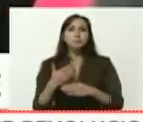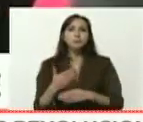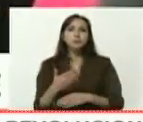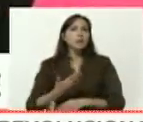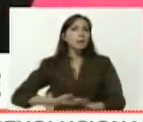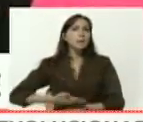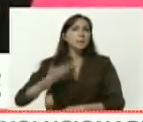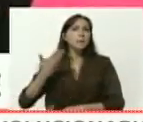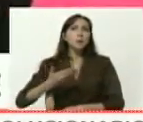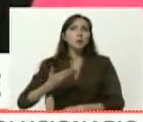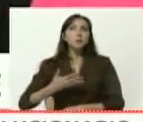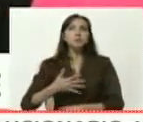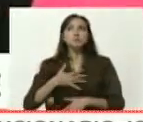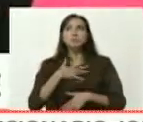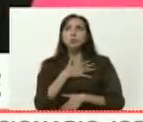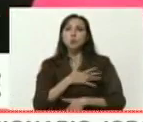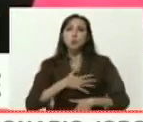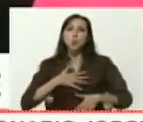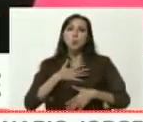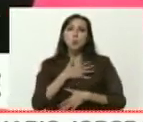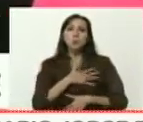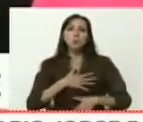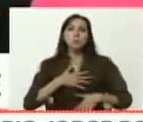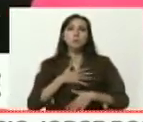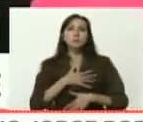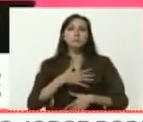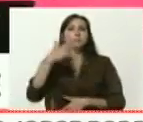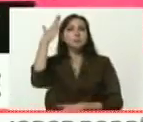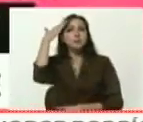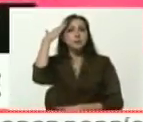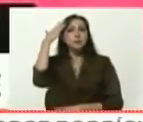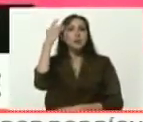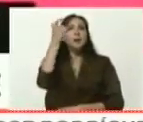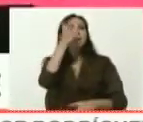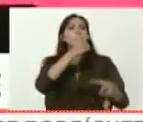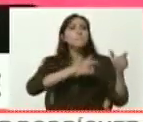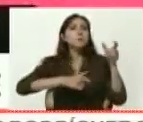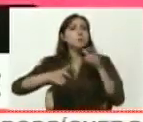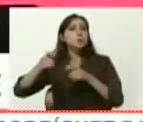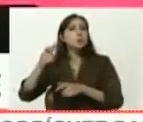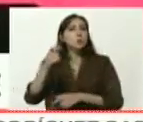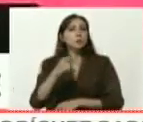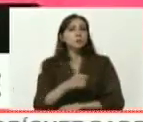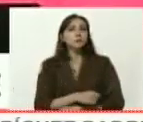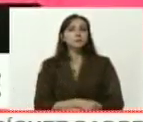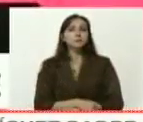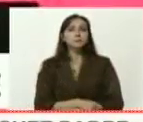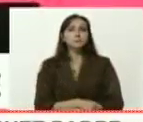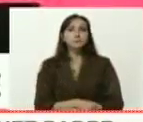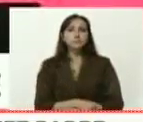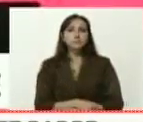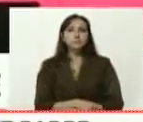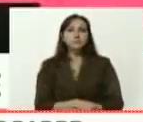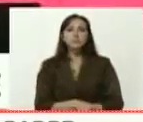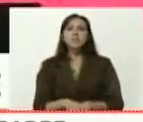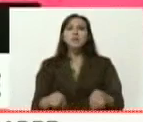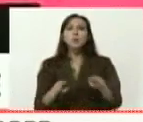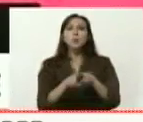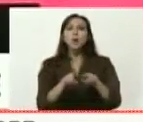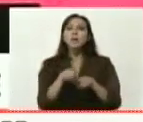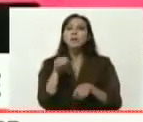importante, conmovedor, saber que hombres como tú, Jorge,